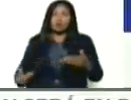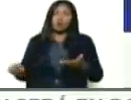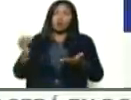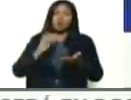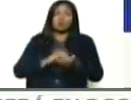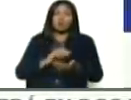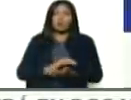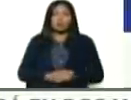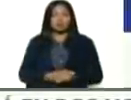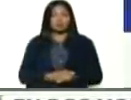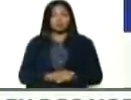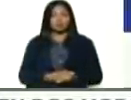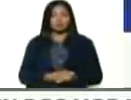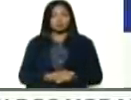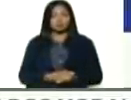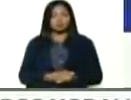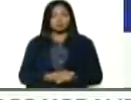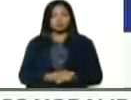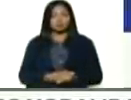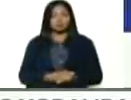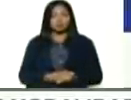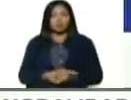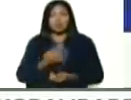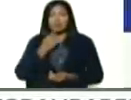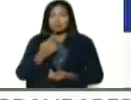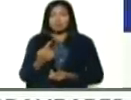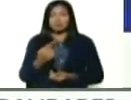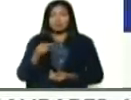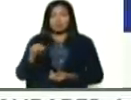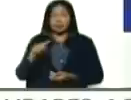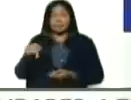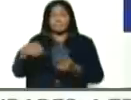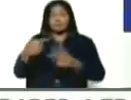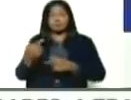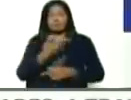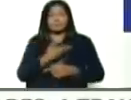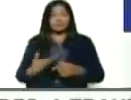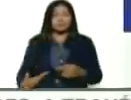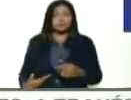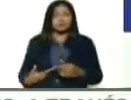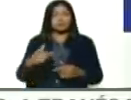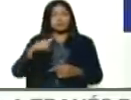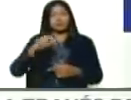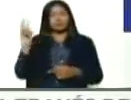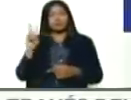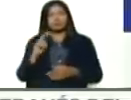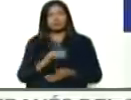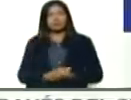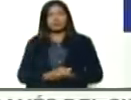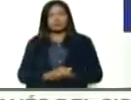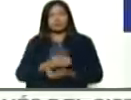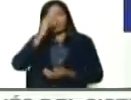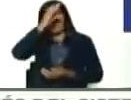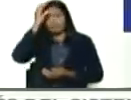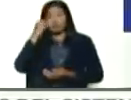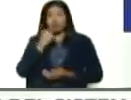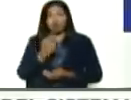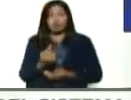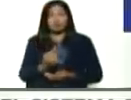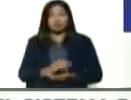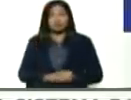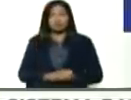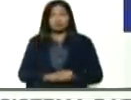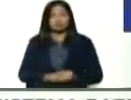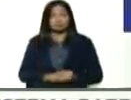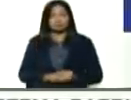vez capriles radonski él dice que va a ser el próximo presidente de la república capriles radonski lo dice me